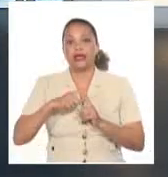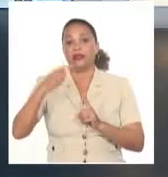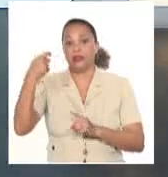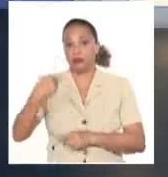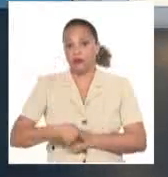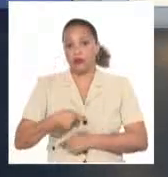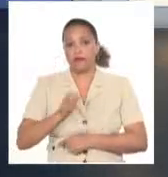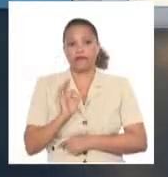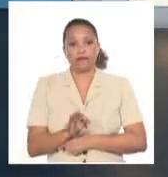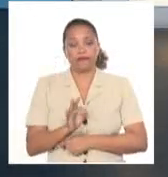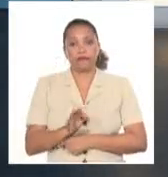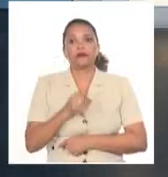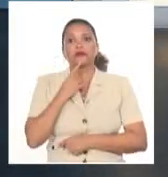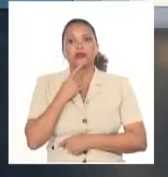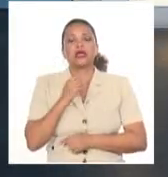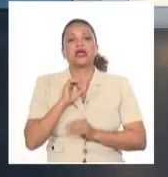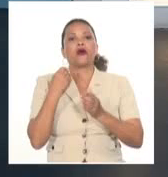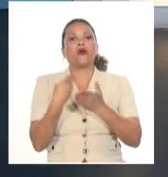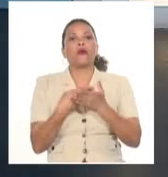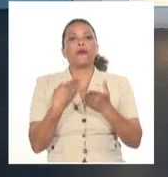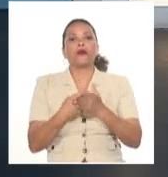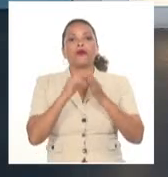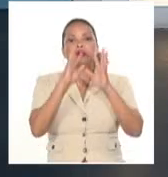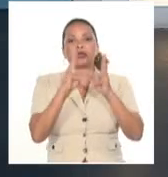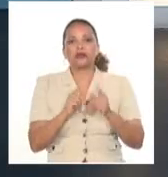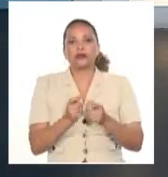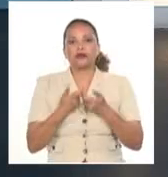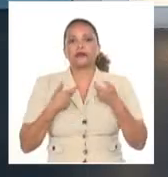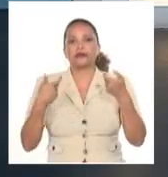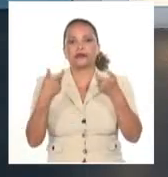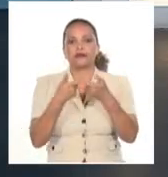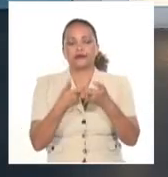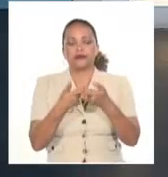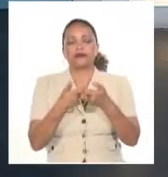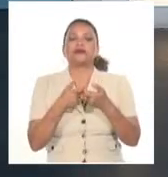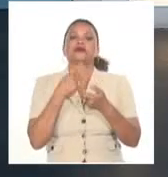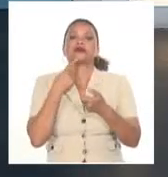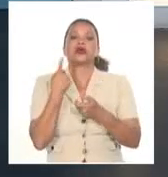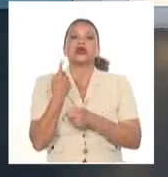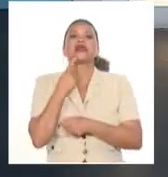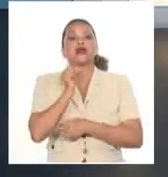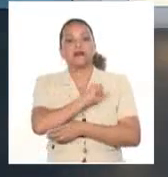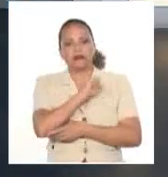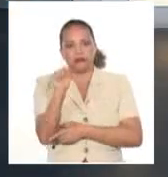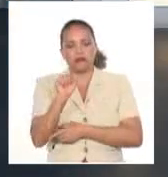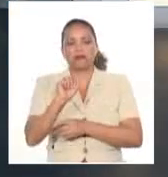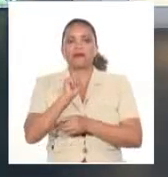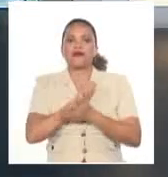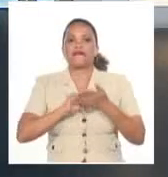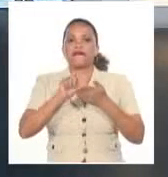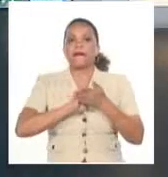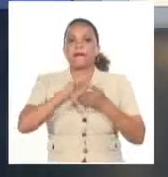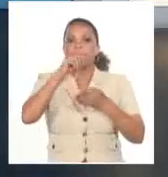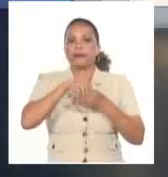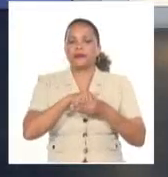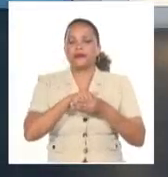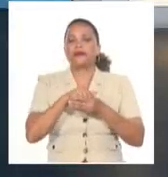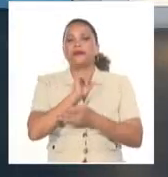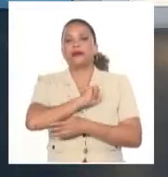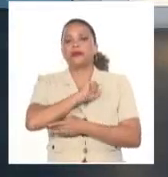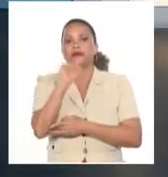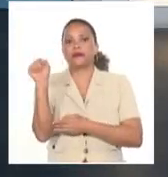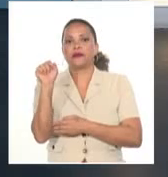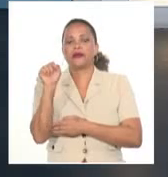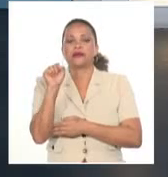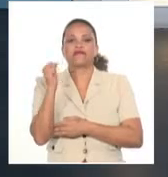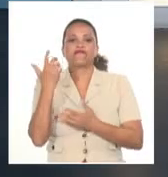Justicia validó los resultados del Consejo Nacional Electoral que otorgan la victoria en las elecciones del 28 de julio al presidente venezolano